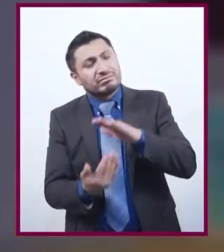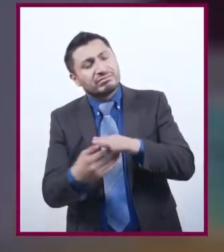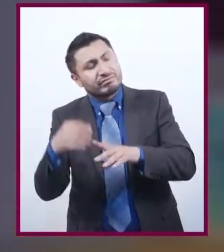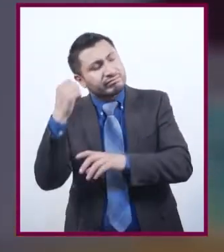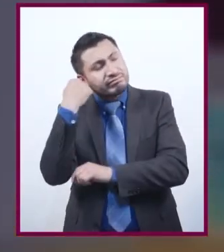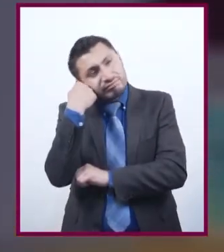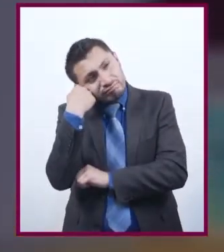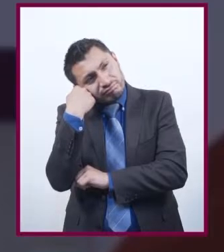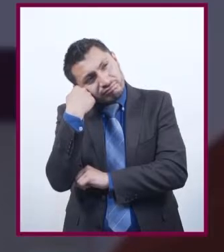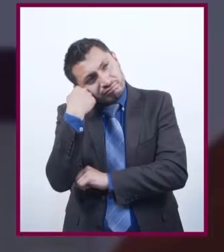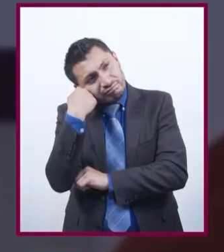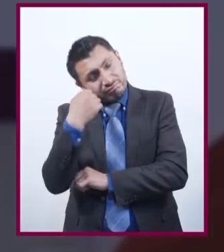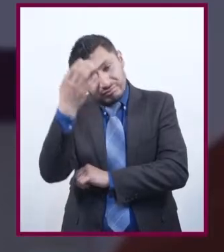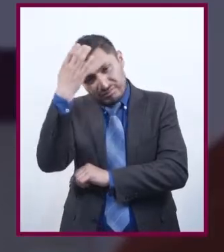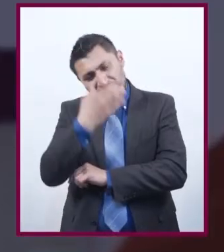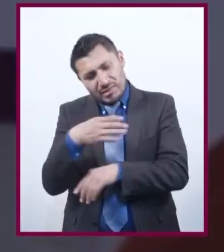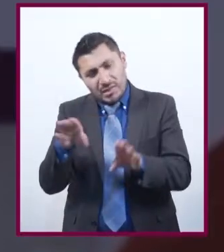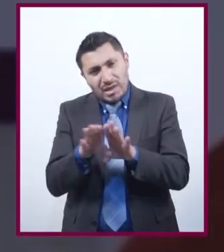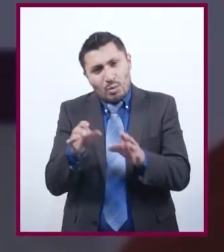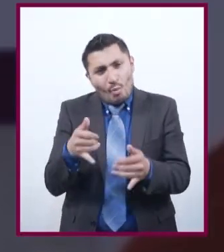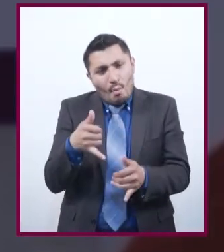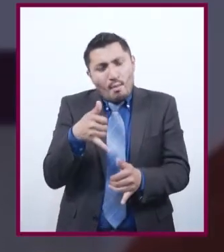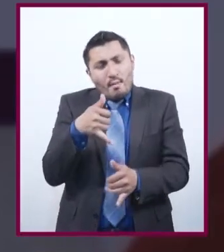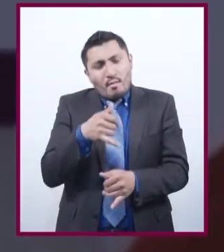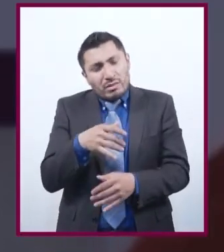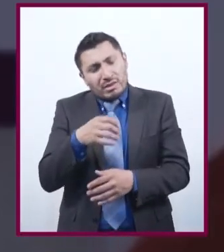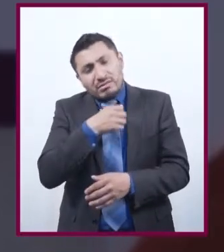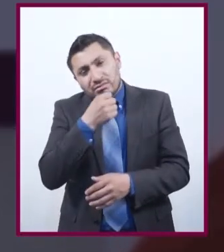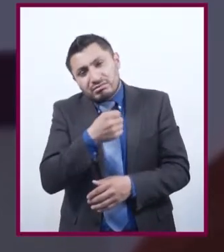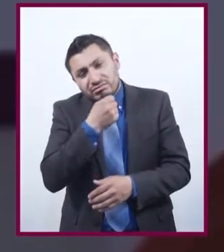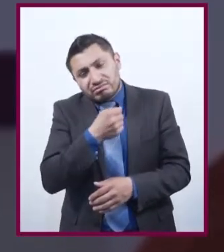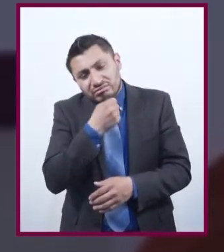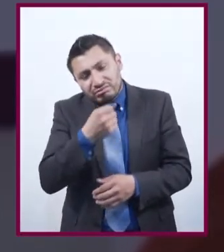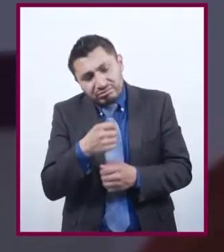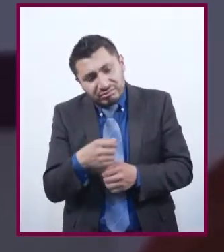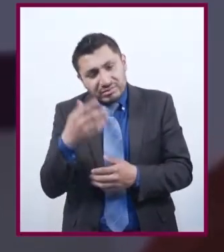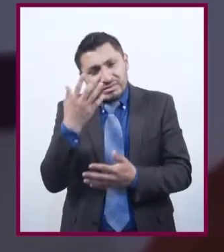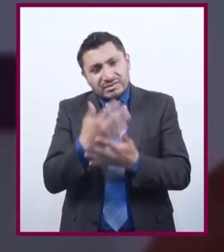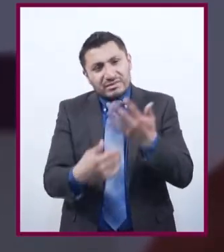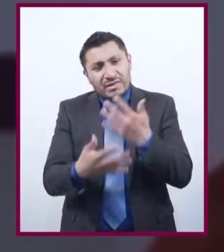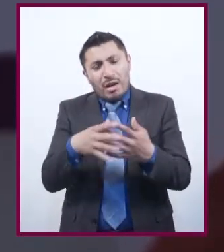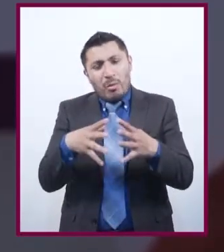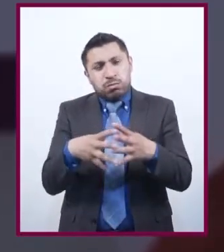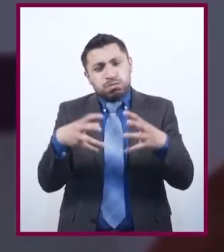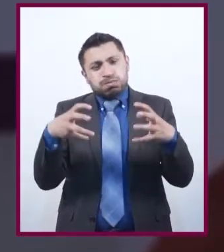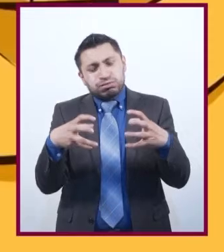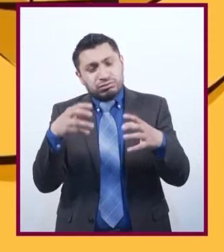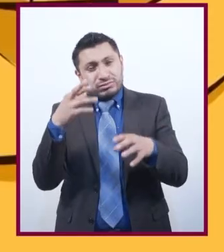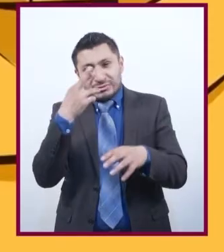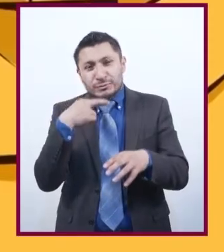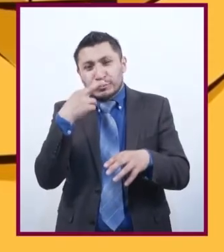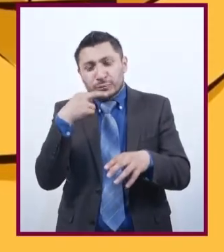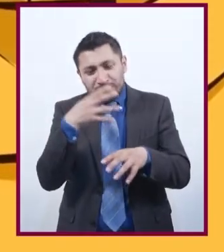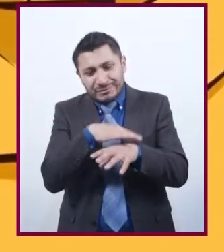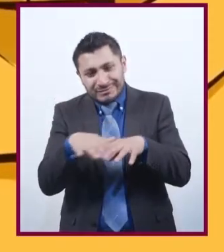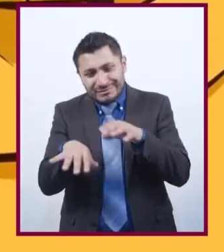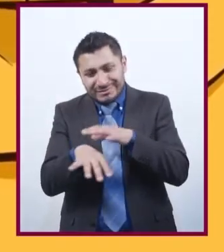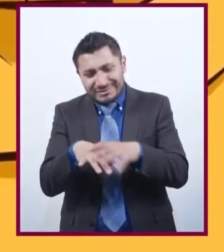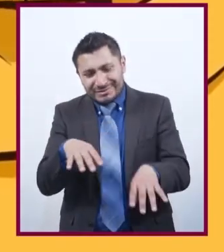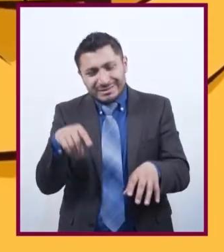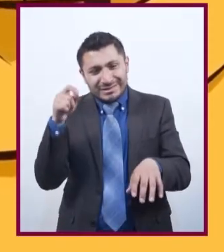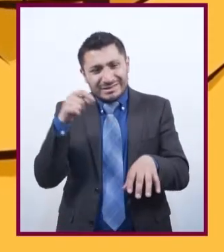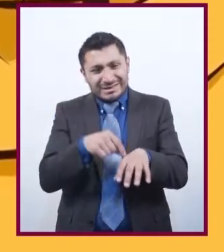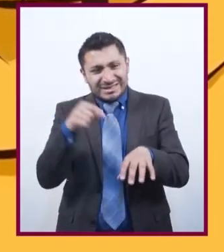sentada ante una mesa su rostro está enflaquecido y ajado tiene las manos hinchadas y